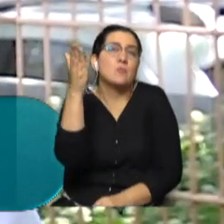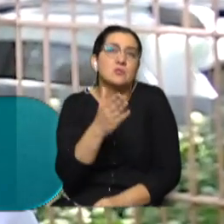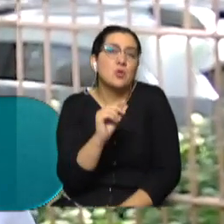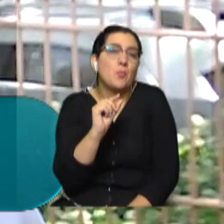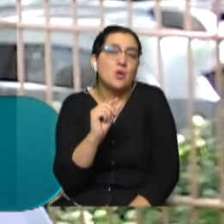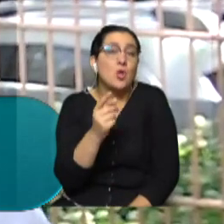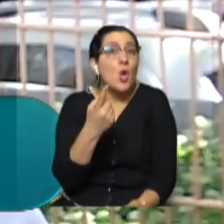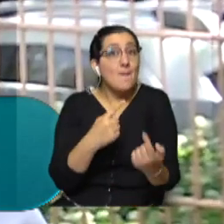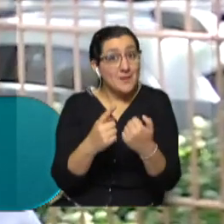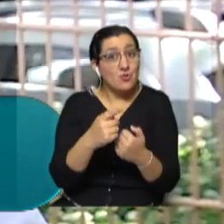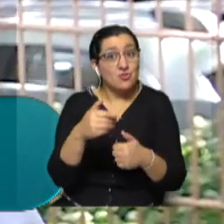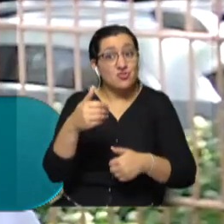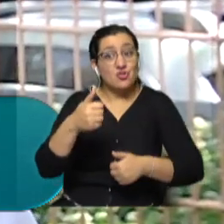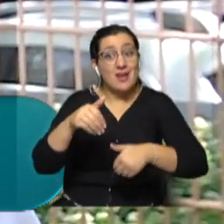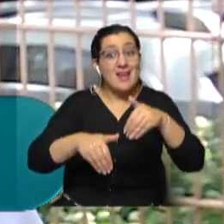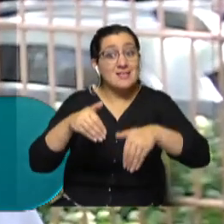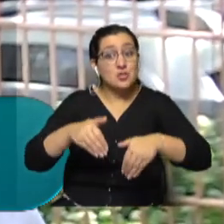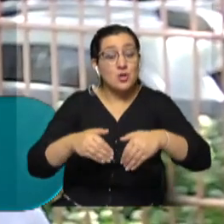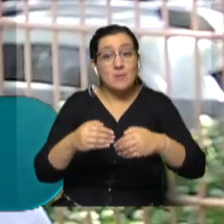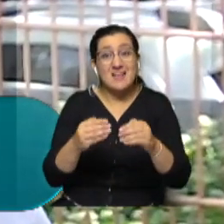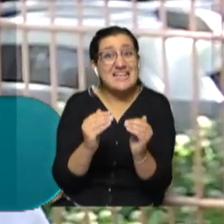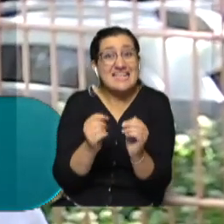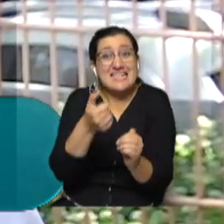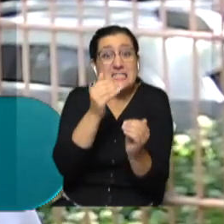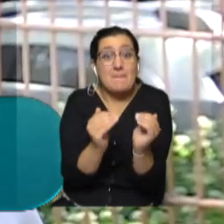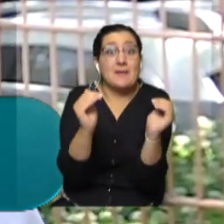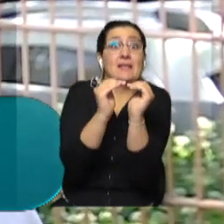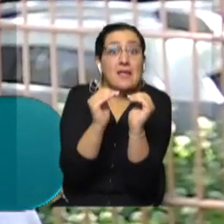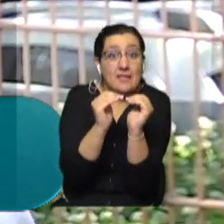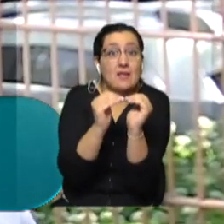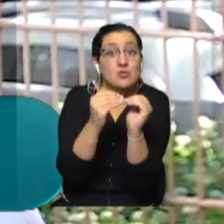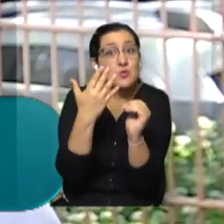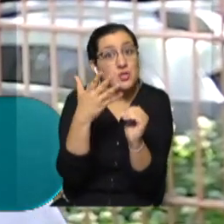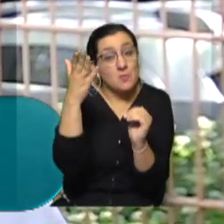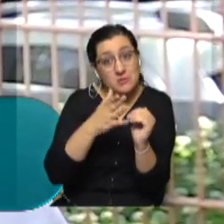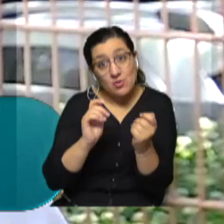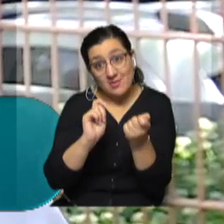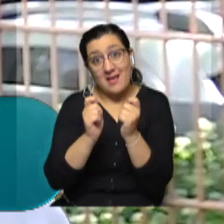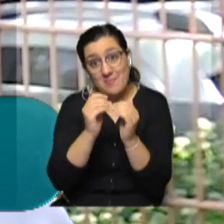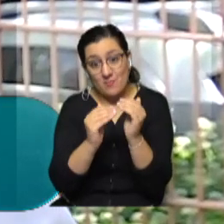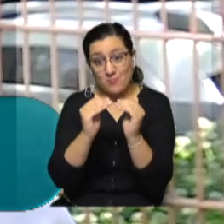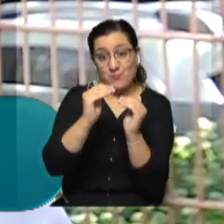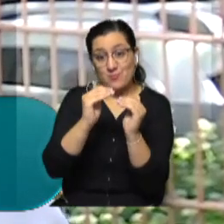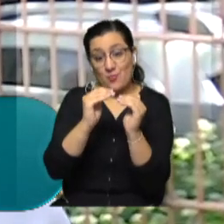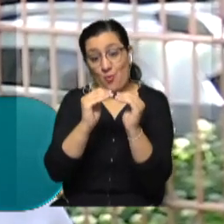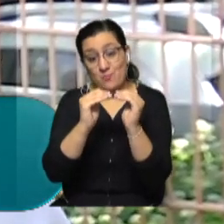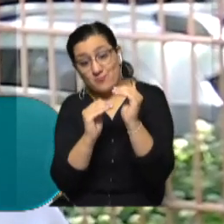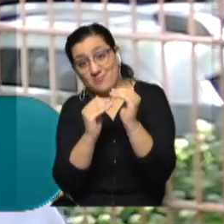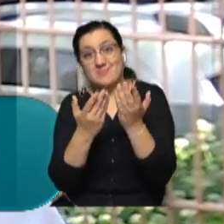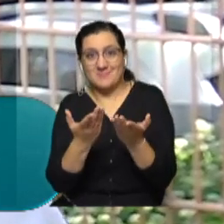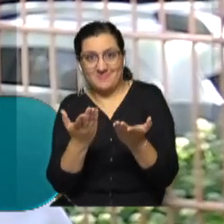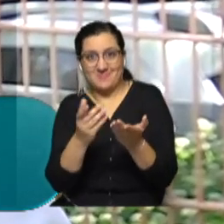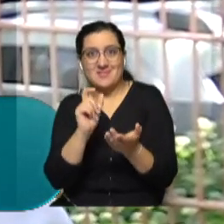muy reñidas, como la que tuvimos en Uruguay en el último balotaje, un pequeño cambio de preferencias en un grupo de electores